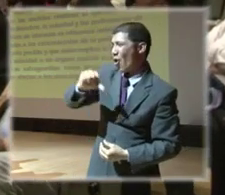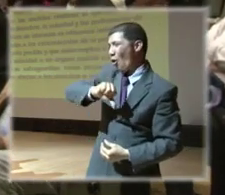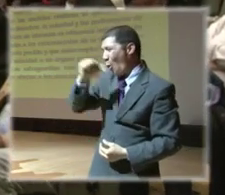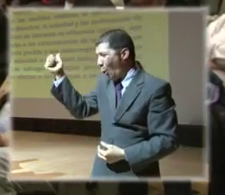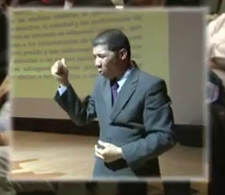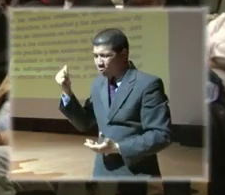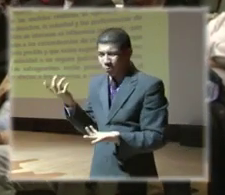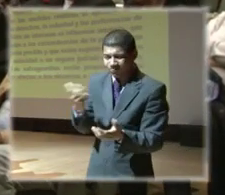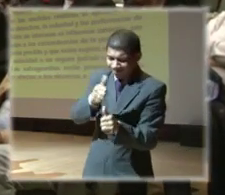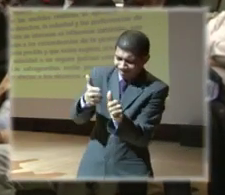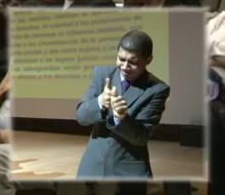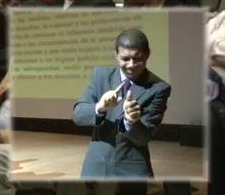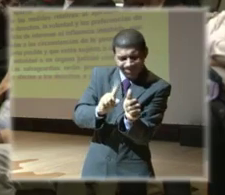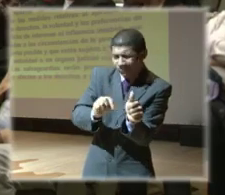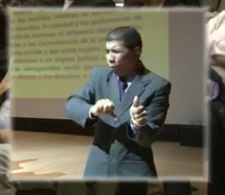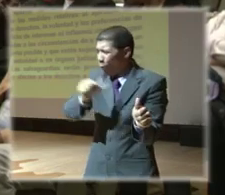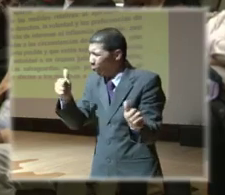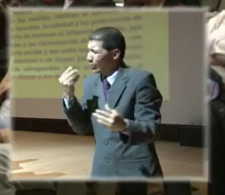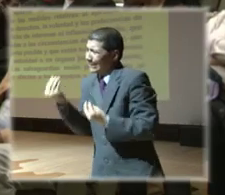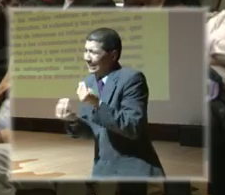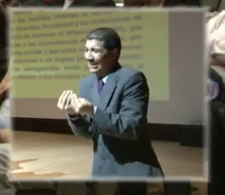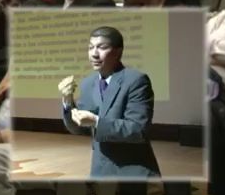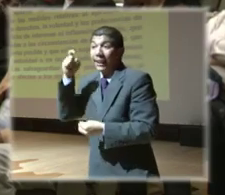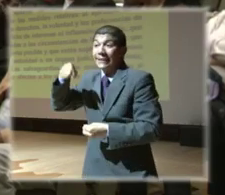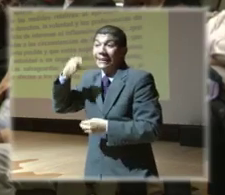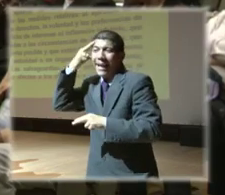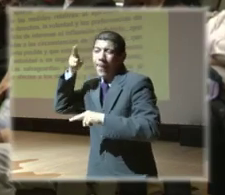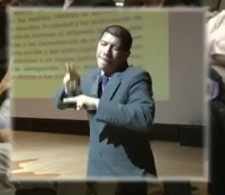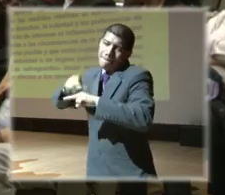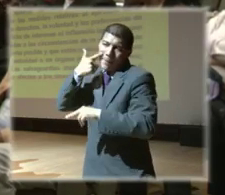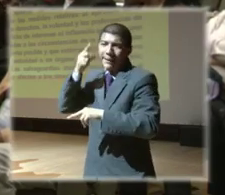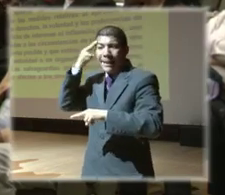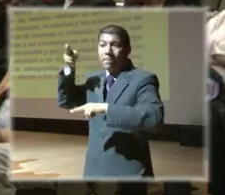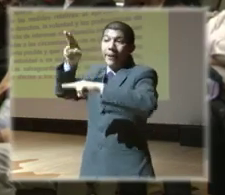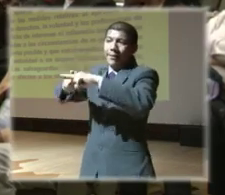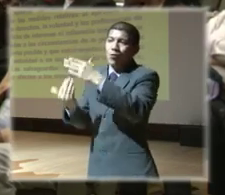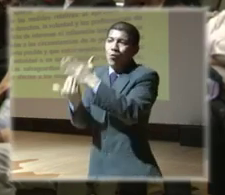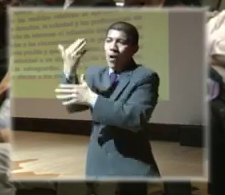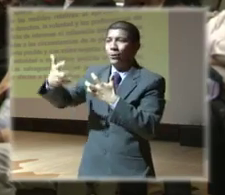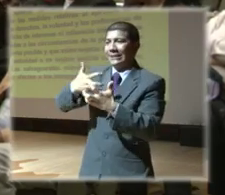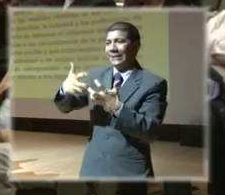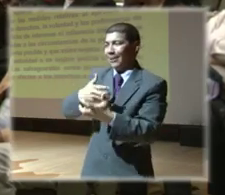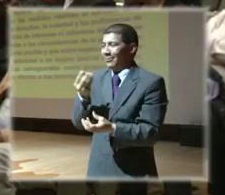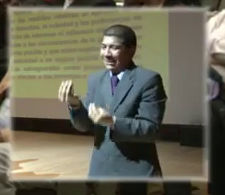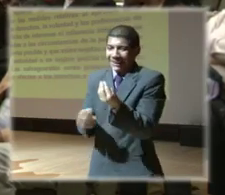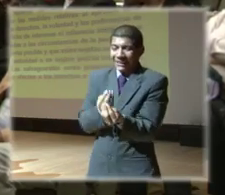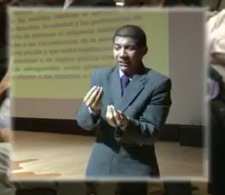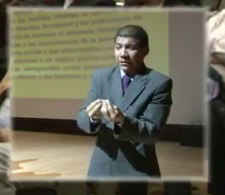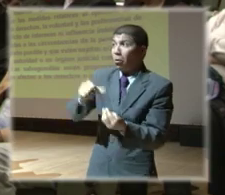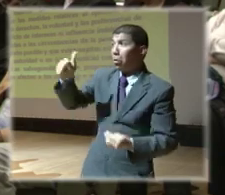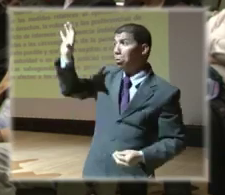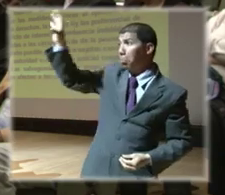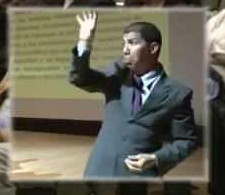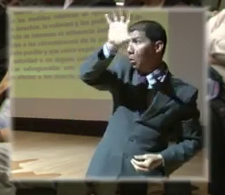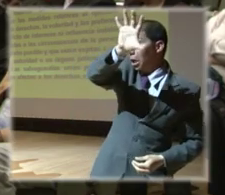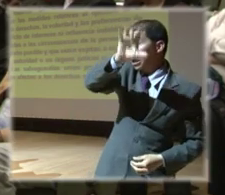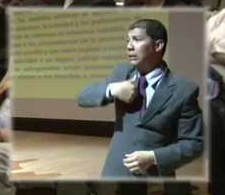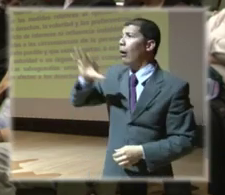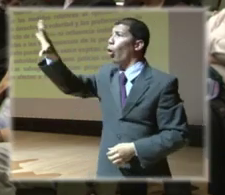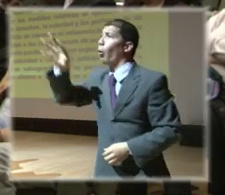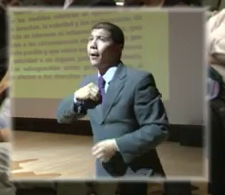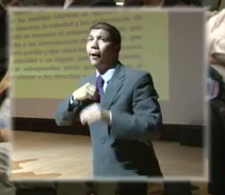países en donde los esquemas funcionan fantástico porque el contexto es otro, porque la economía es otra, porque la cultura